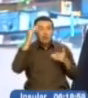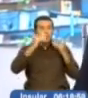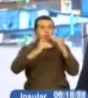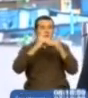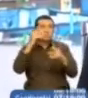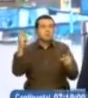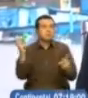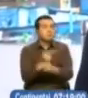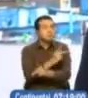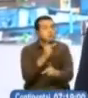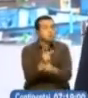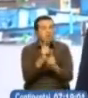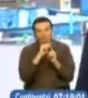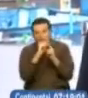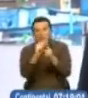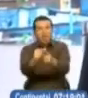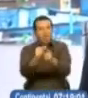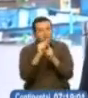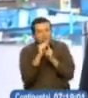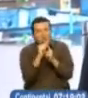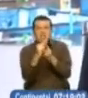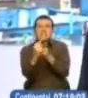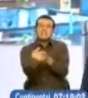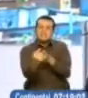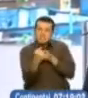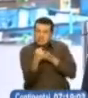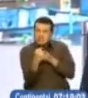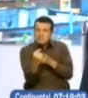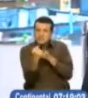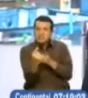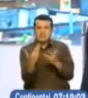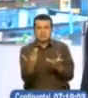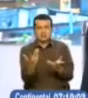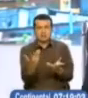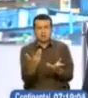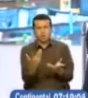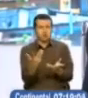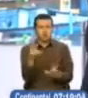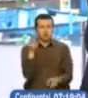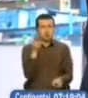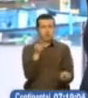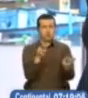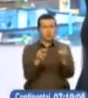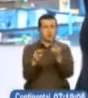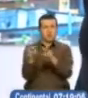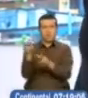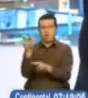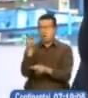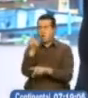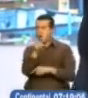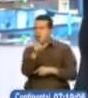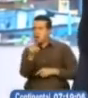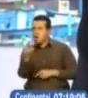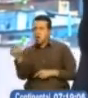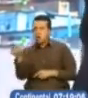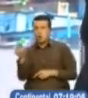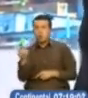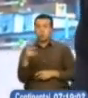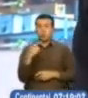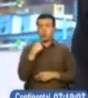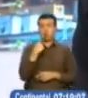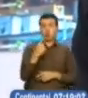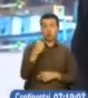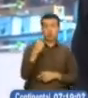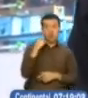muy, muy violentos también, a esta otra confrontación, más bien moral, a esta otra que trata de juzgar desde, casi de naturalizar